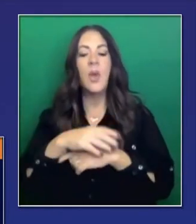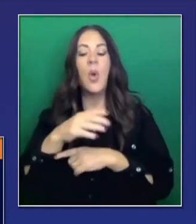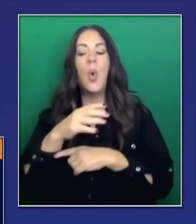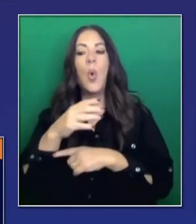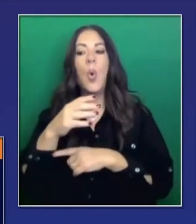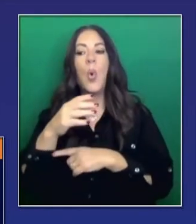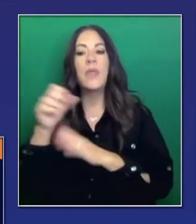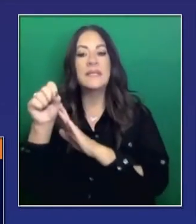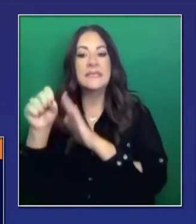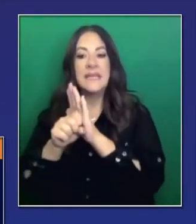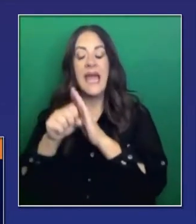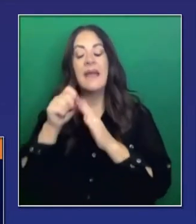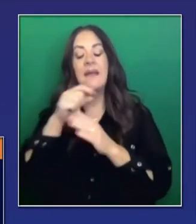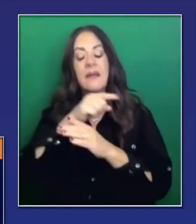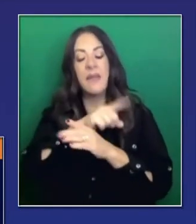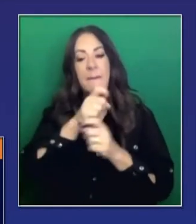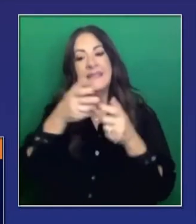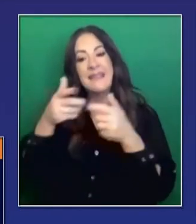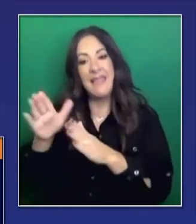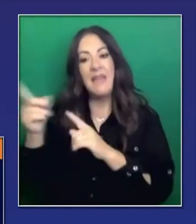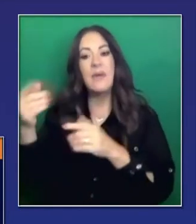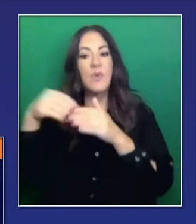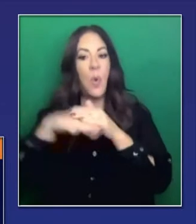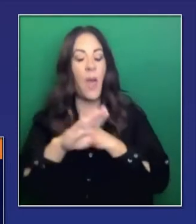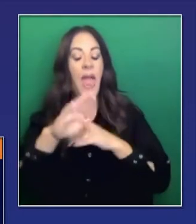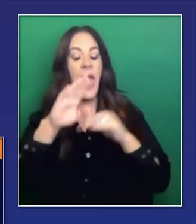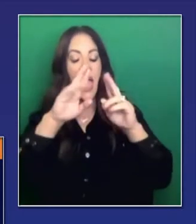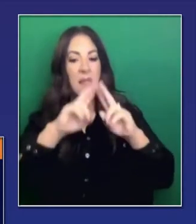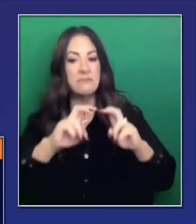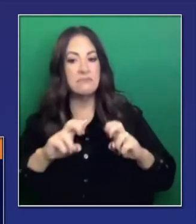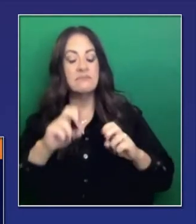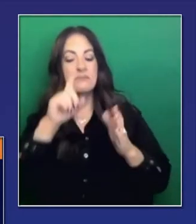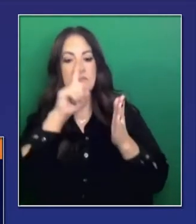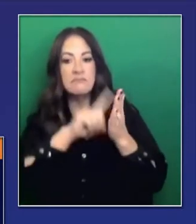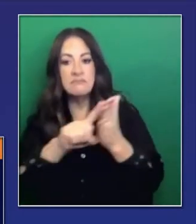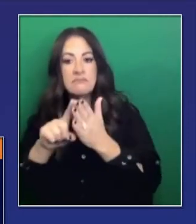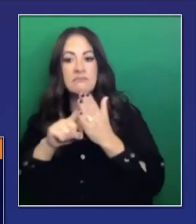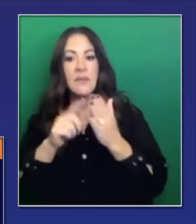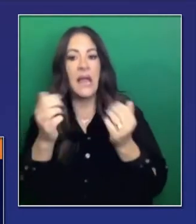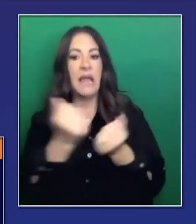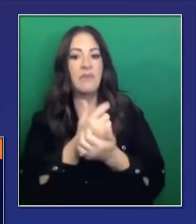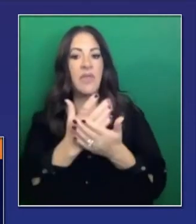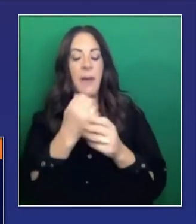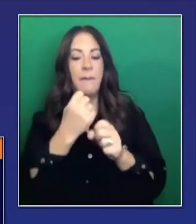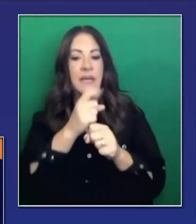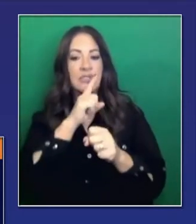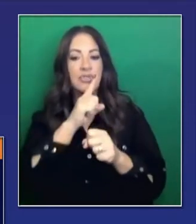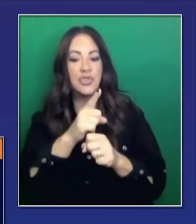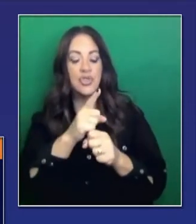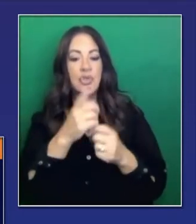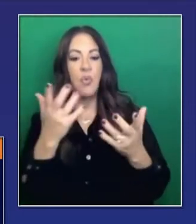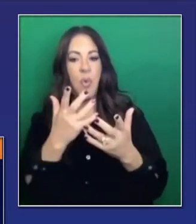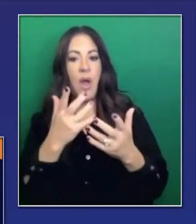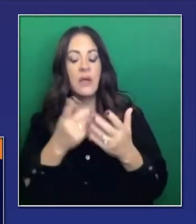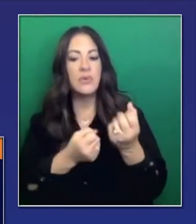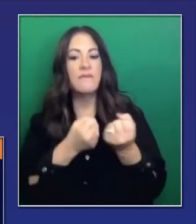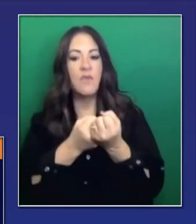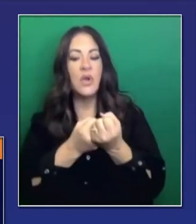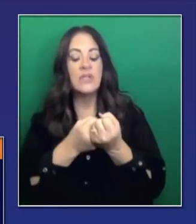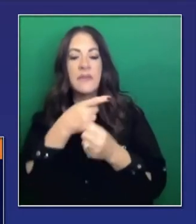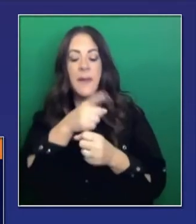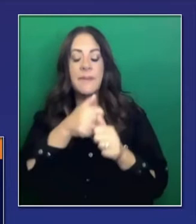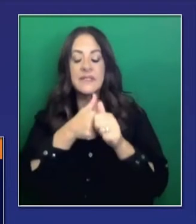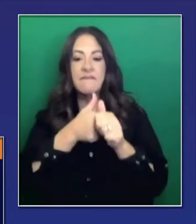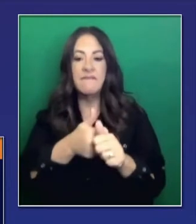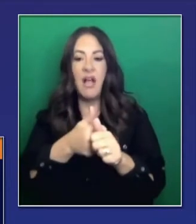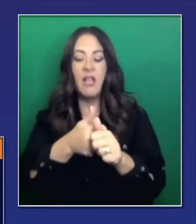la obligación de monitorear, dar apoyo técnico en todo el espectro de apoyo para esas